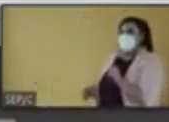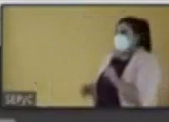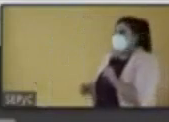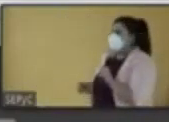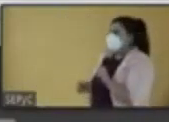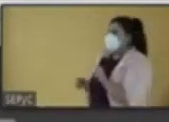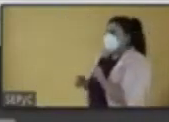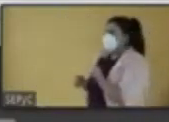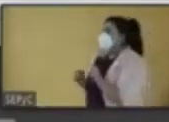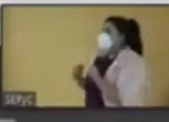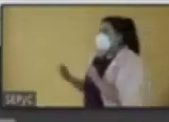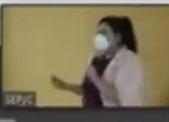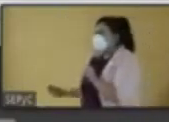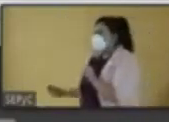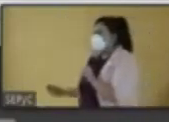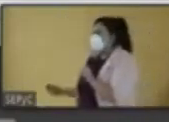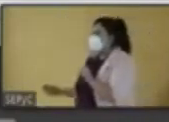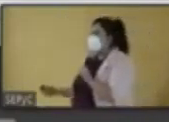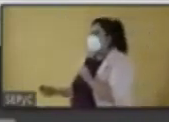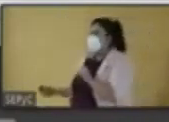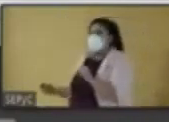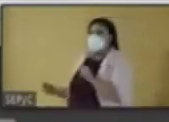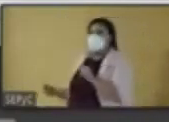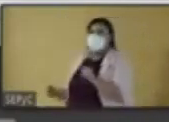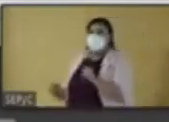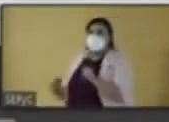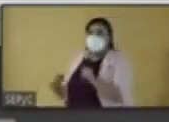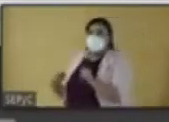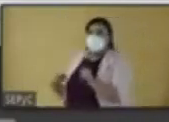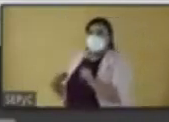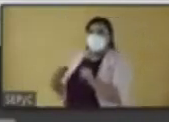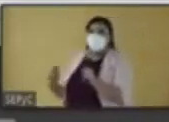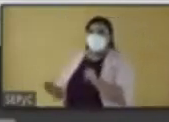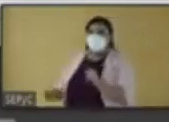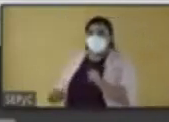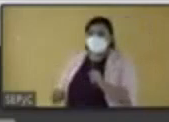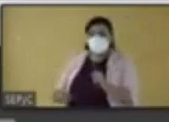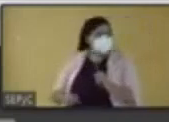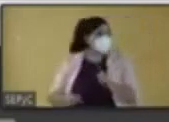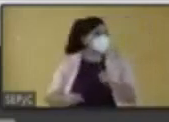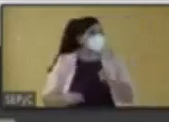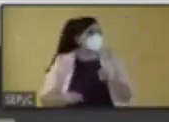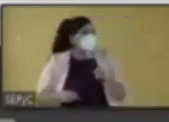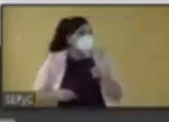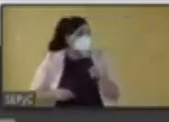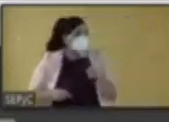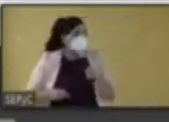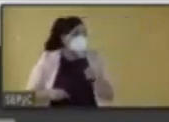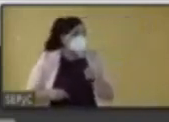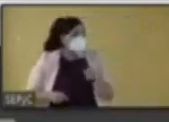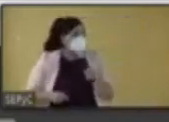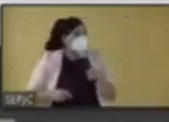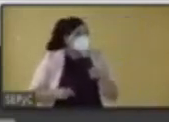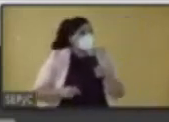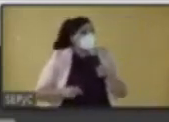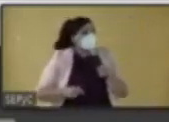persona a la que le compramos el inmueble o en su caso la persona que nos otorgó en donación dicha